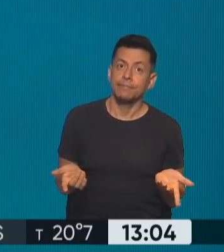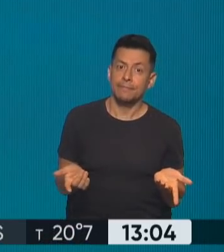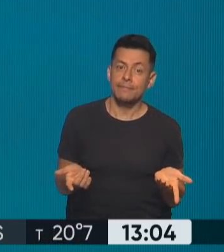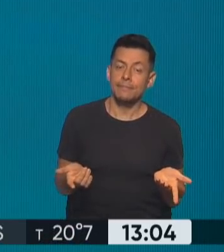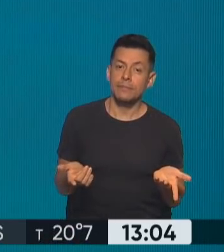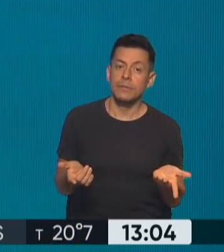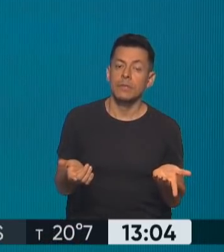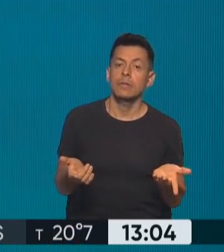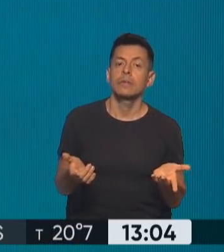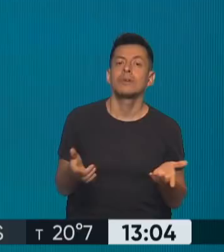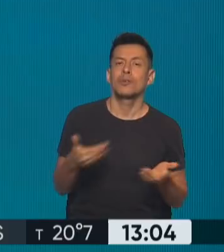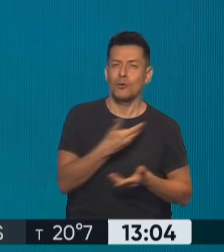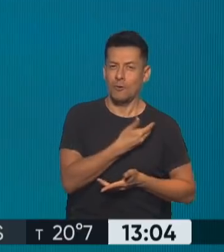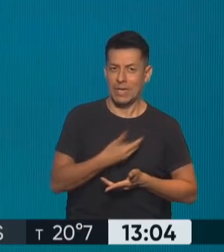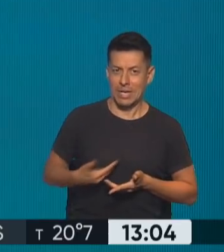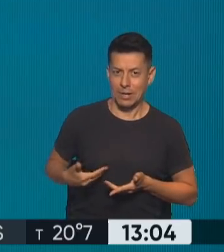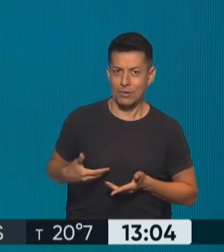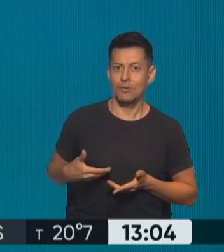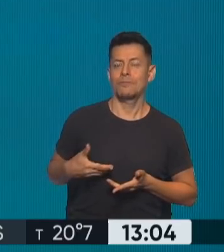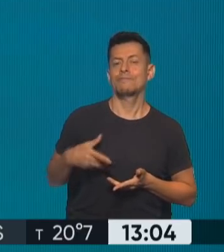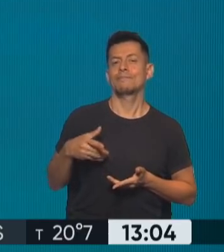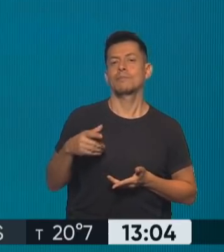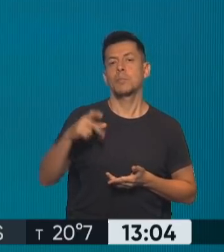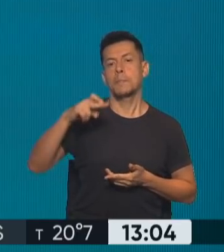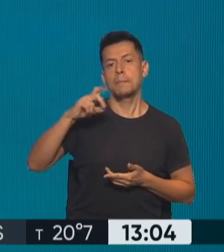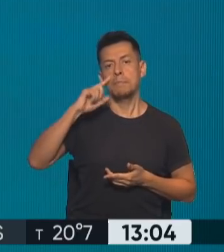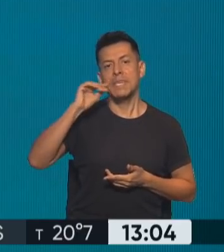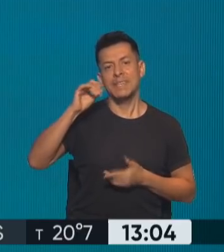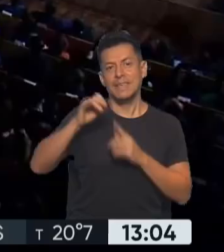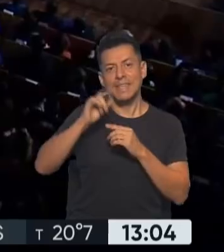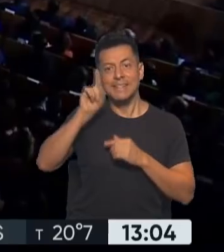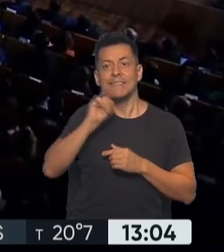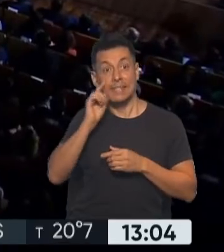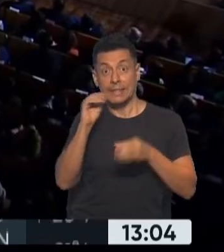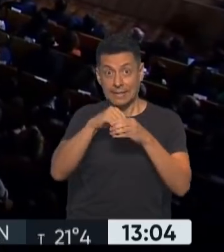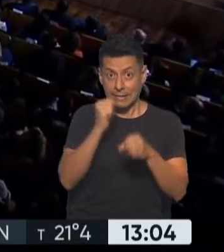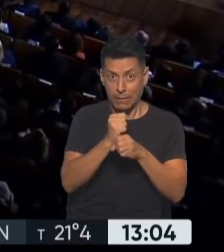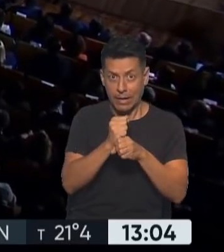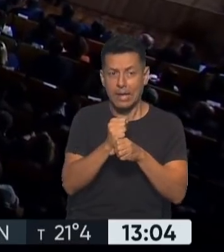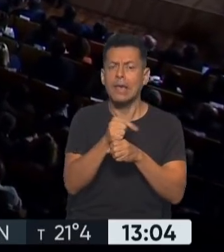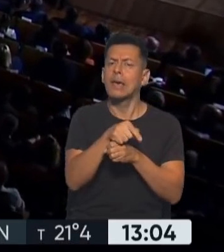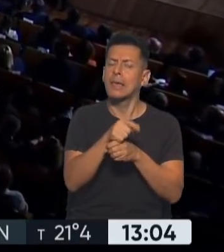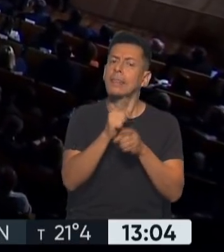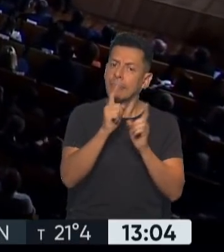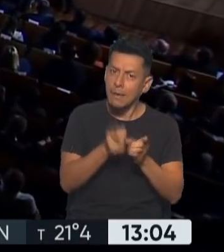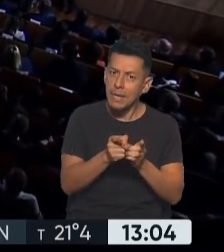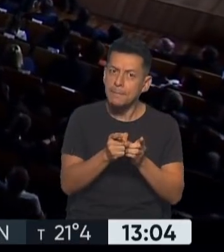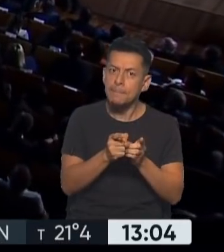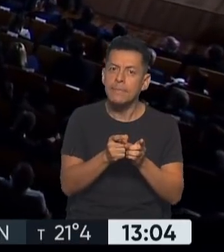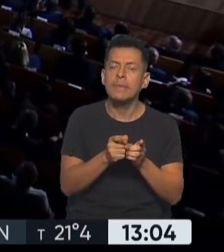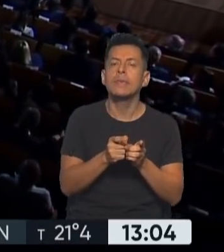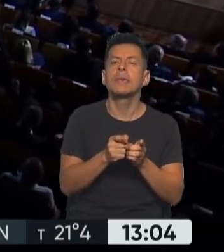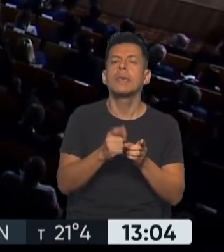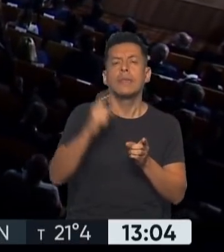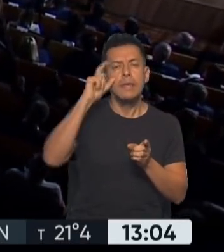La organización gubernamental, que creo que trabaja Tomás Piketty en esa organización gubernamental, acaba de decir que también la primera